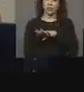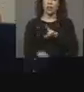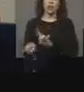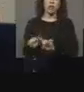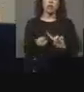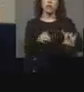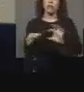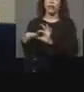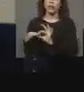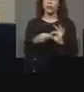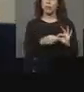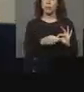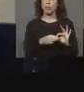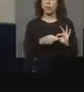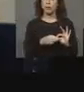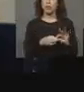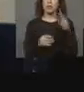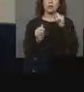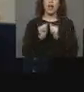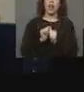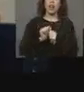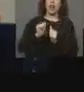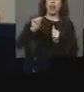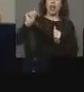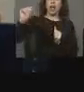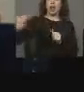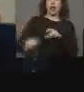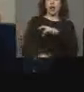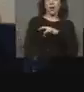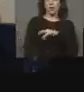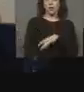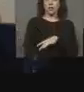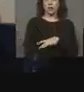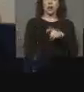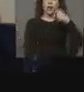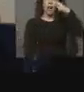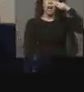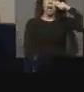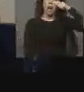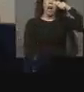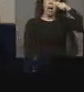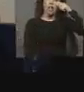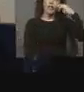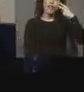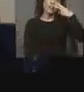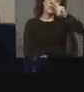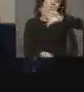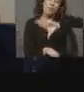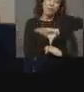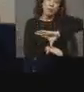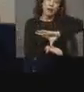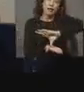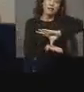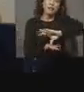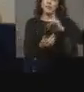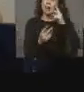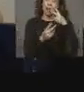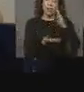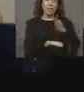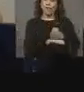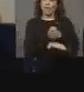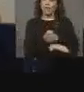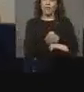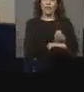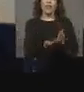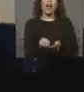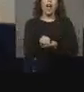distintas razones se encuentran lejos de la patria, en que las añoranzas hacia su pueblo trascienden las fronteras y